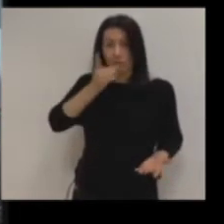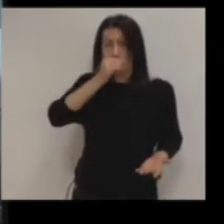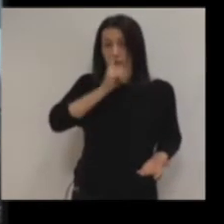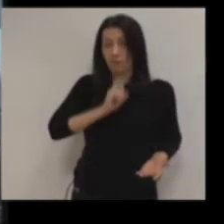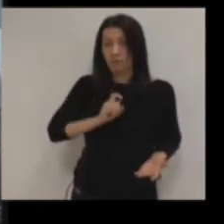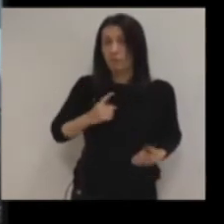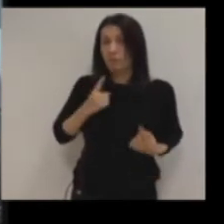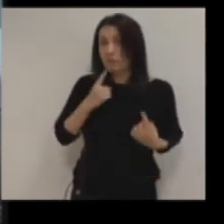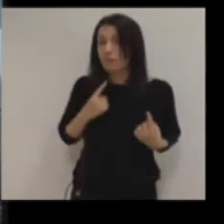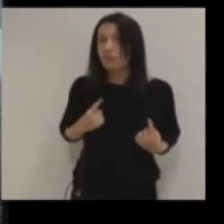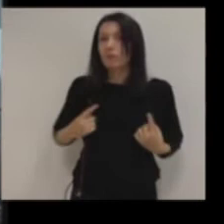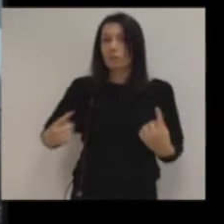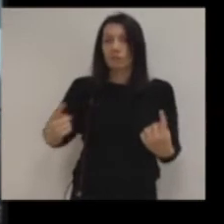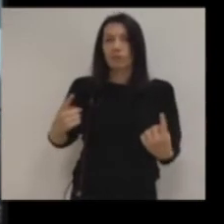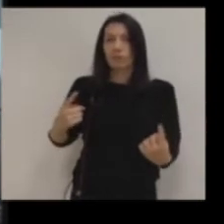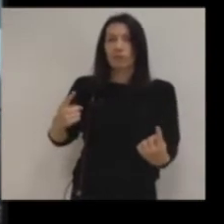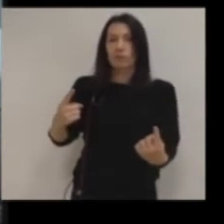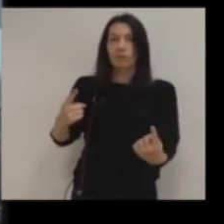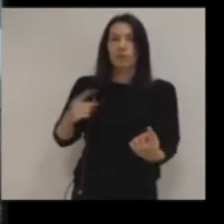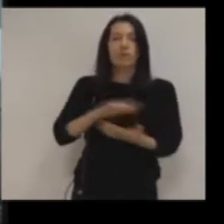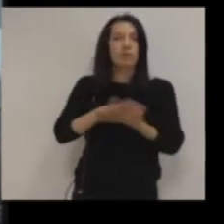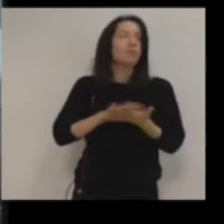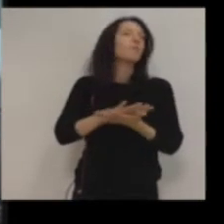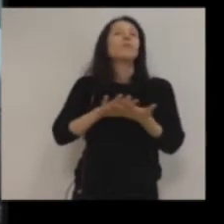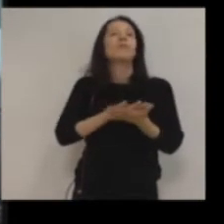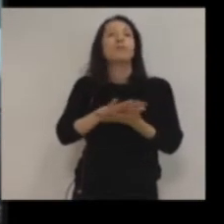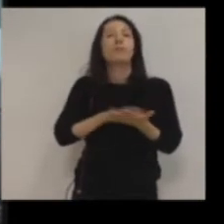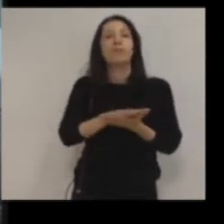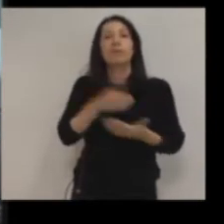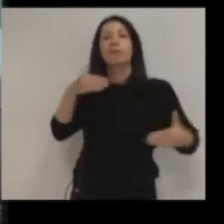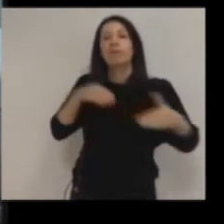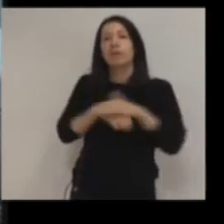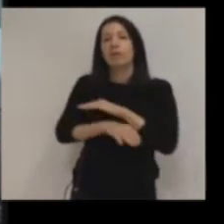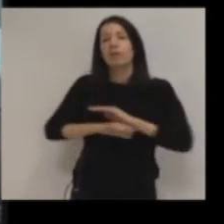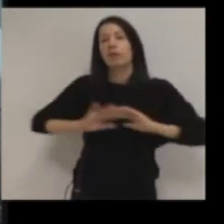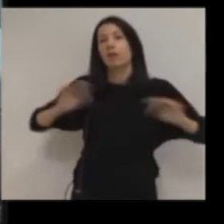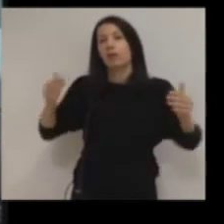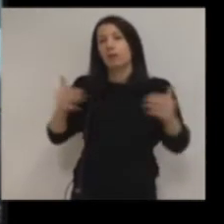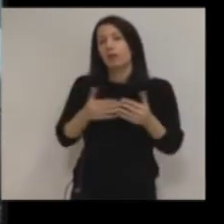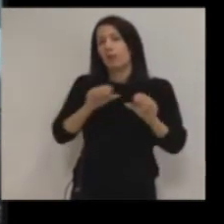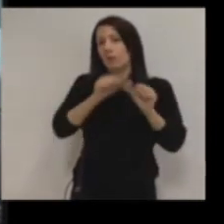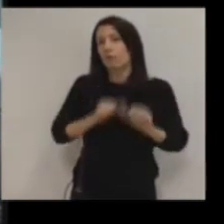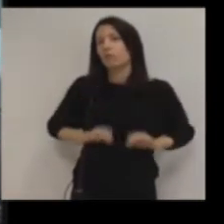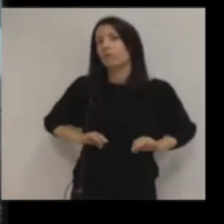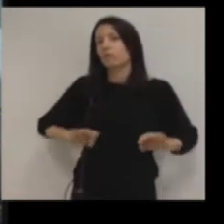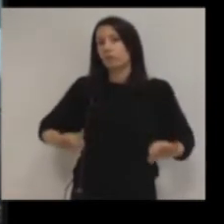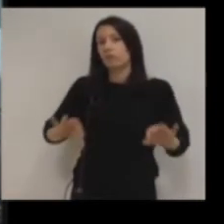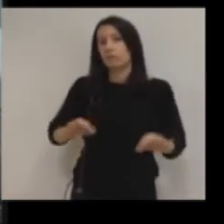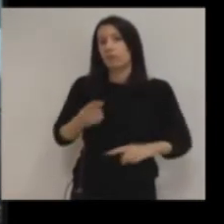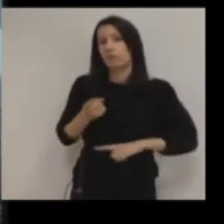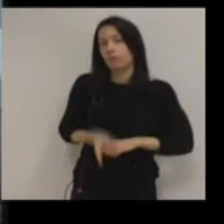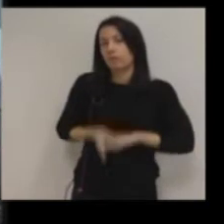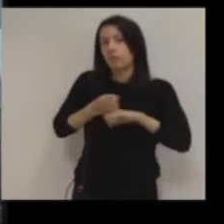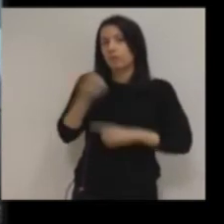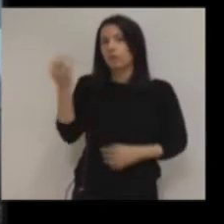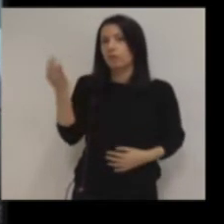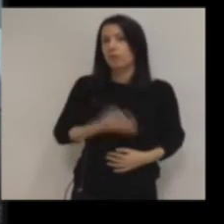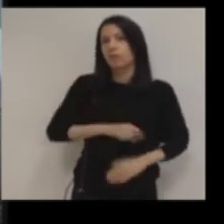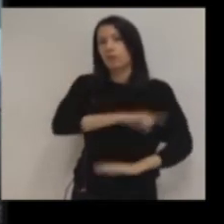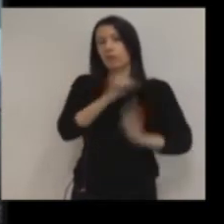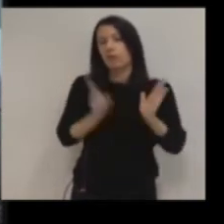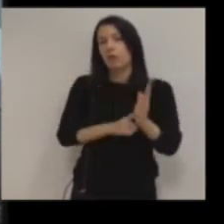recordemos que la primera vez que se cita la accesibilidad a Internet de manera específica y como obligación es en la